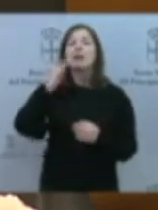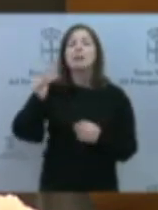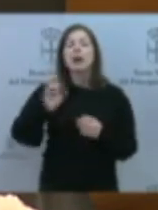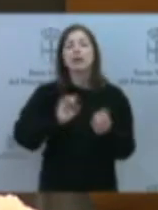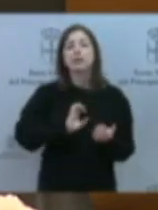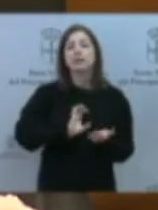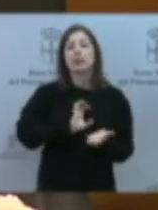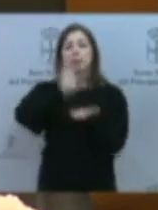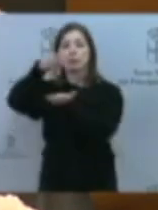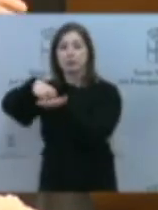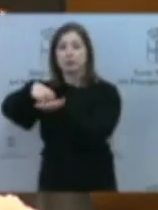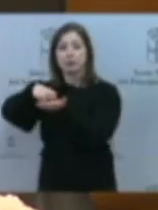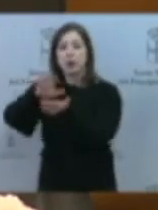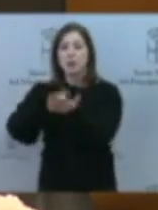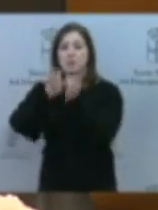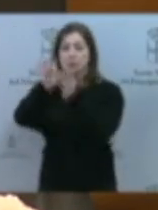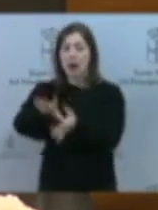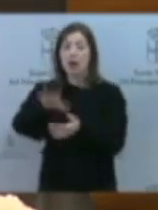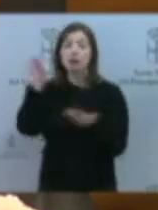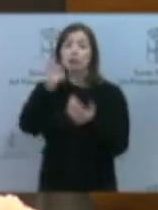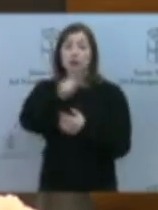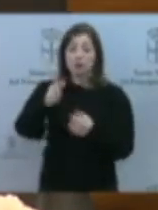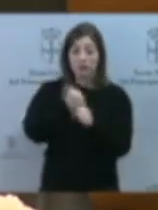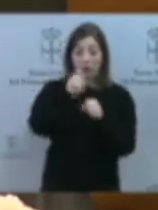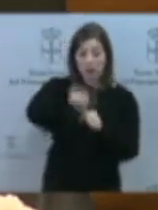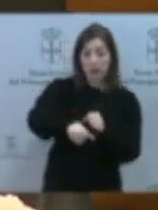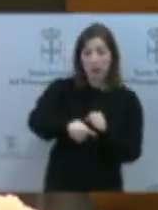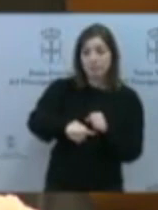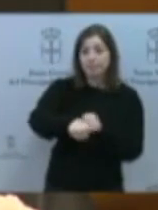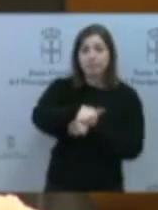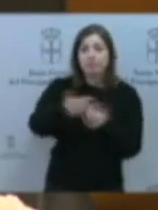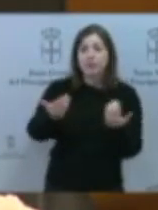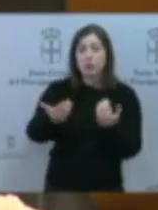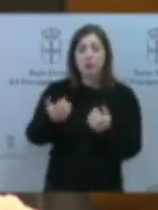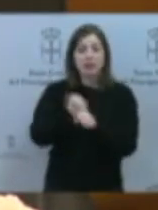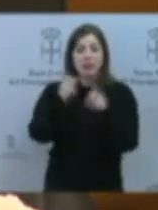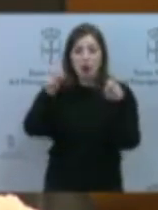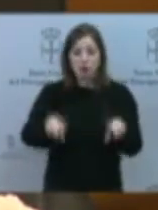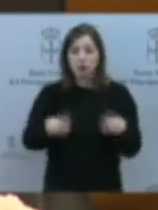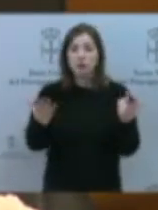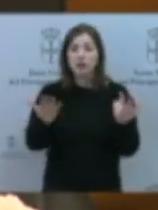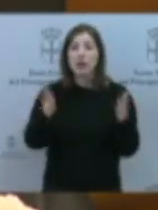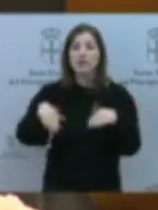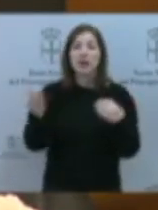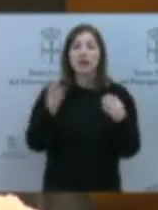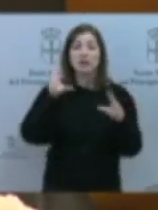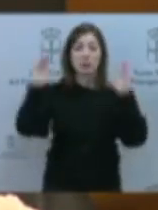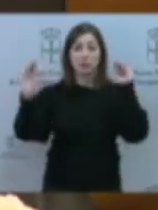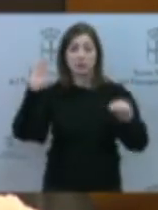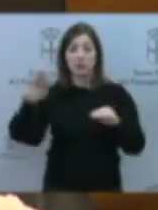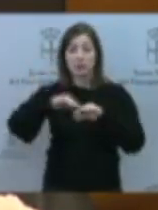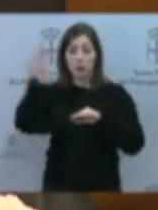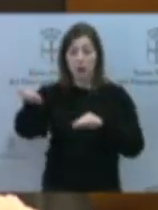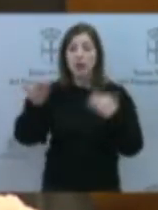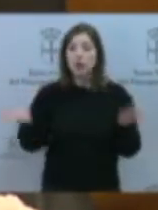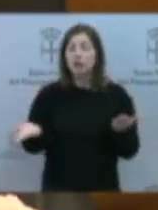que queda a la juventud es la migración, ¿no? Y dice usted a menudo que no nos parece bien nada, pero a veces da la impresión de que a ustedes les parece bien todo. Y